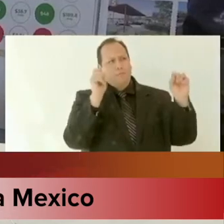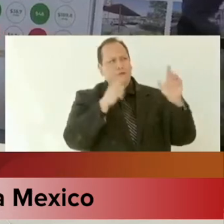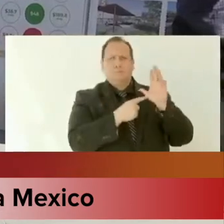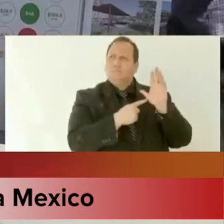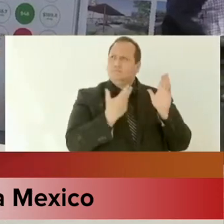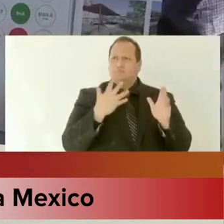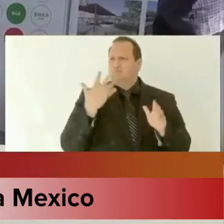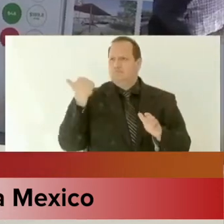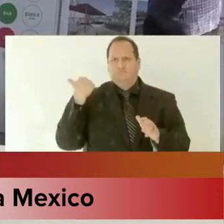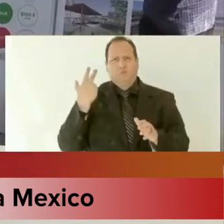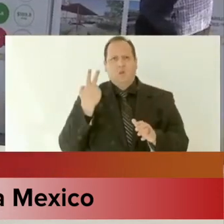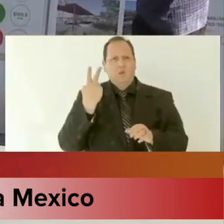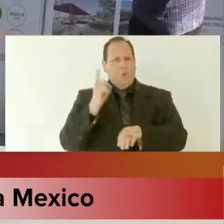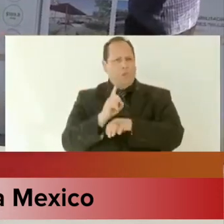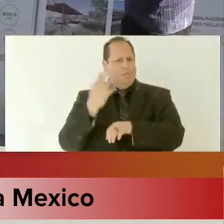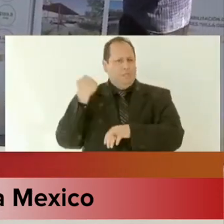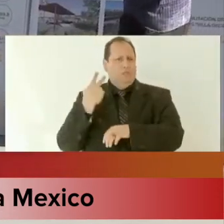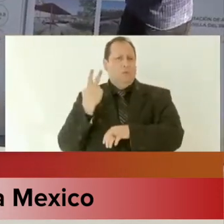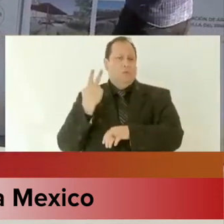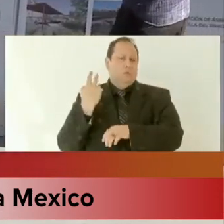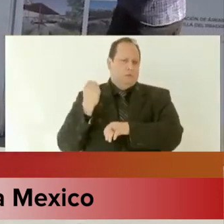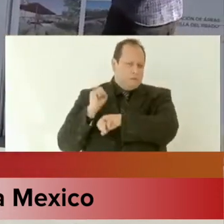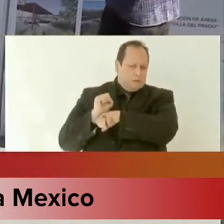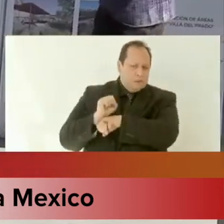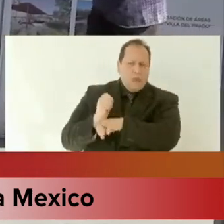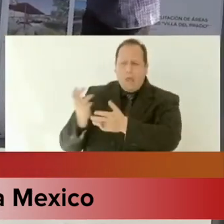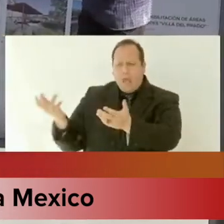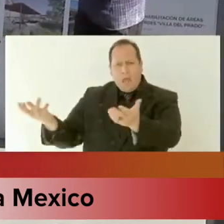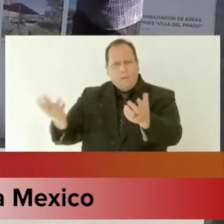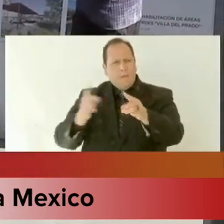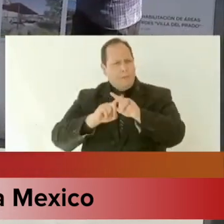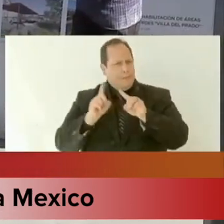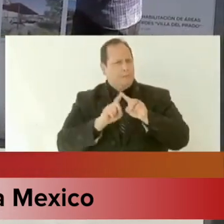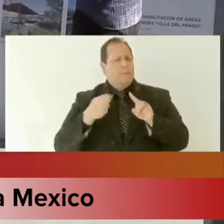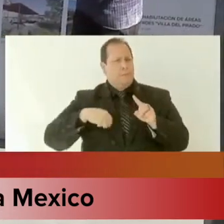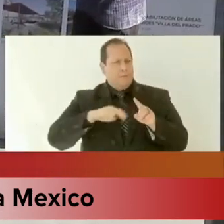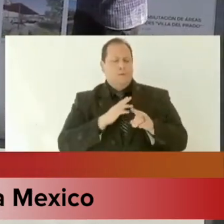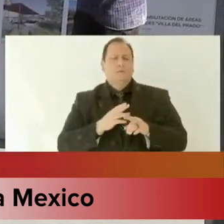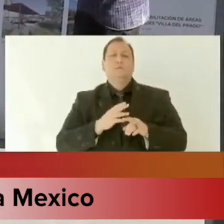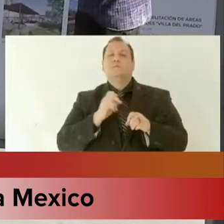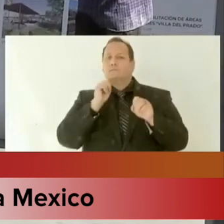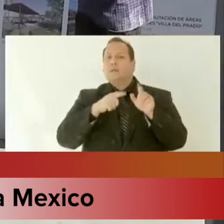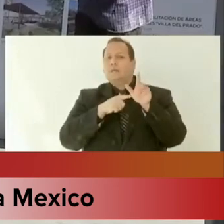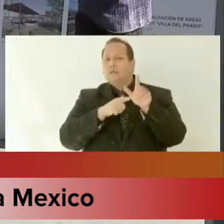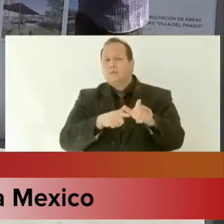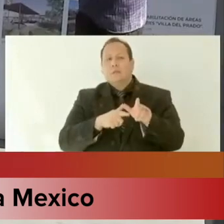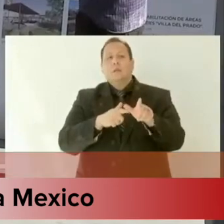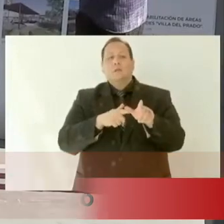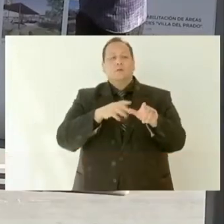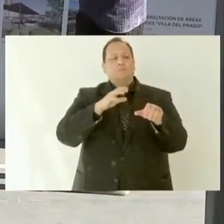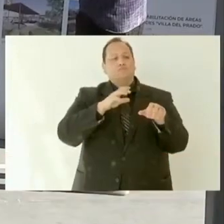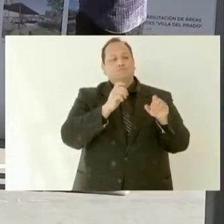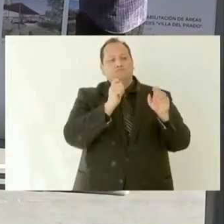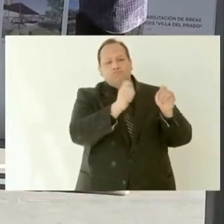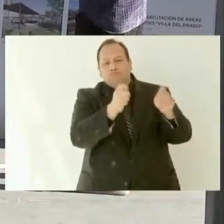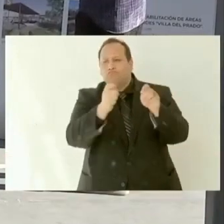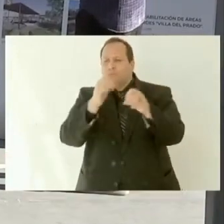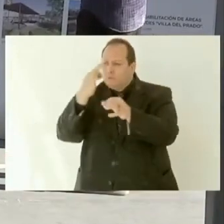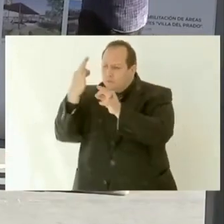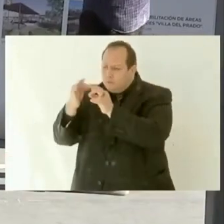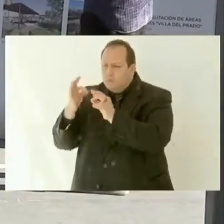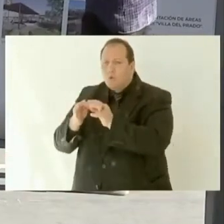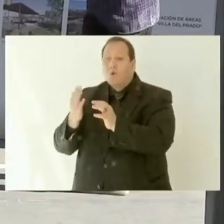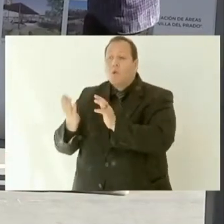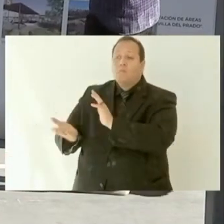más de un par de días, de semanas, de muchas de las obras que estamos realizando. Siguen siendo ya equipamientos más puntuales, la construcción